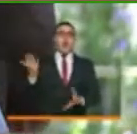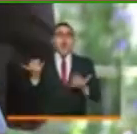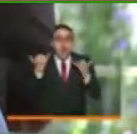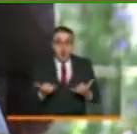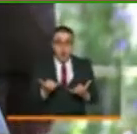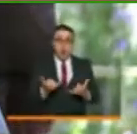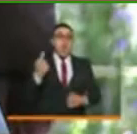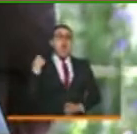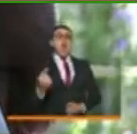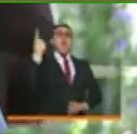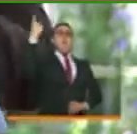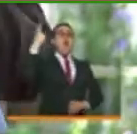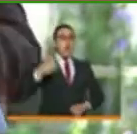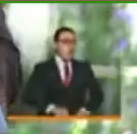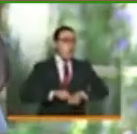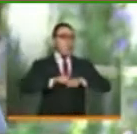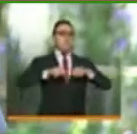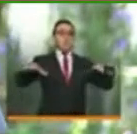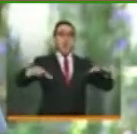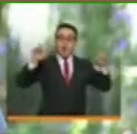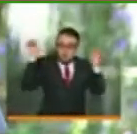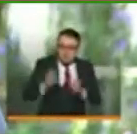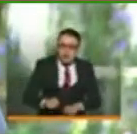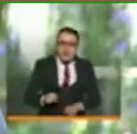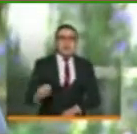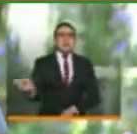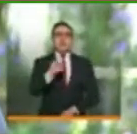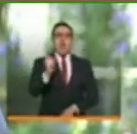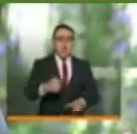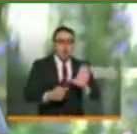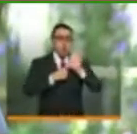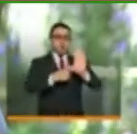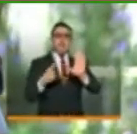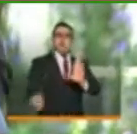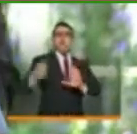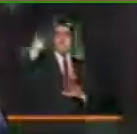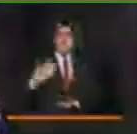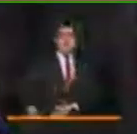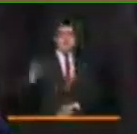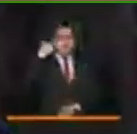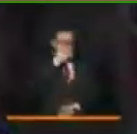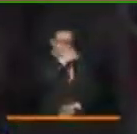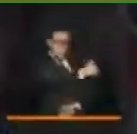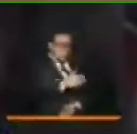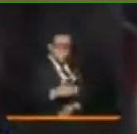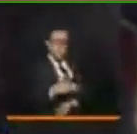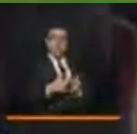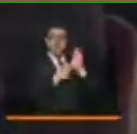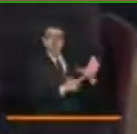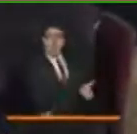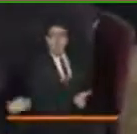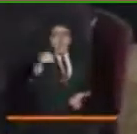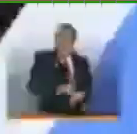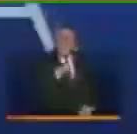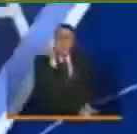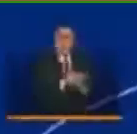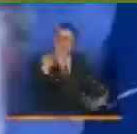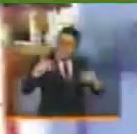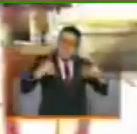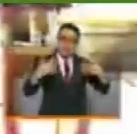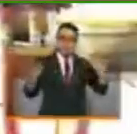función política, porque hacerlo es revictimizar a quienes fueron lacerados por ellos.